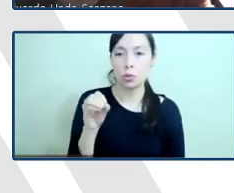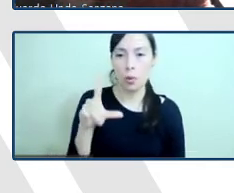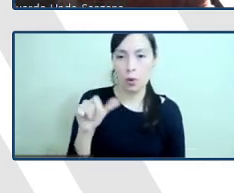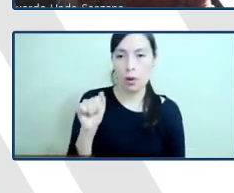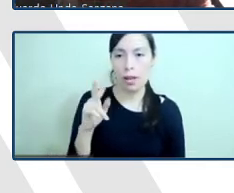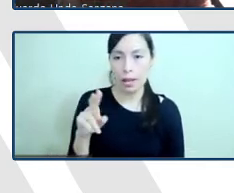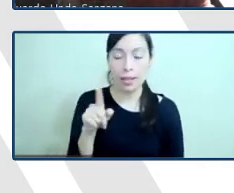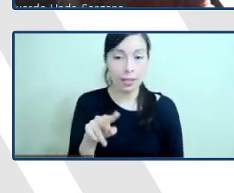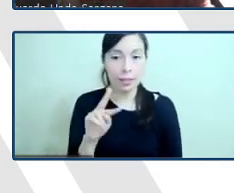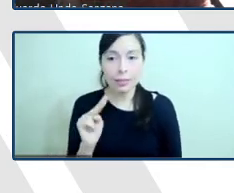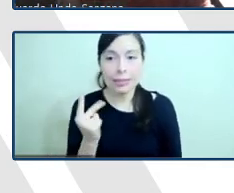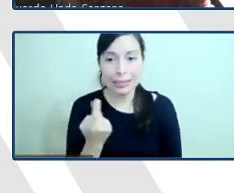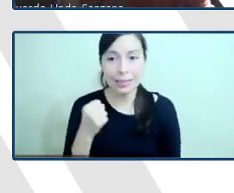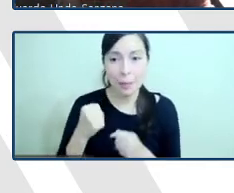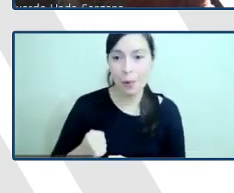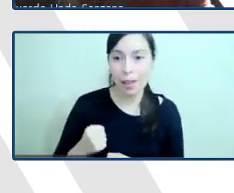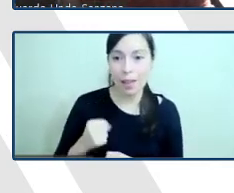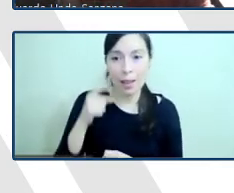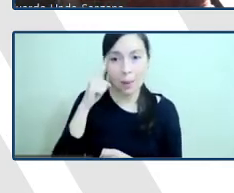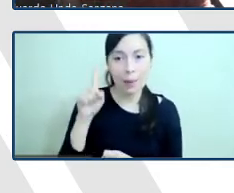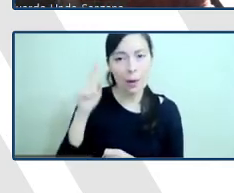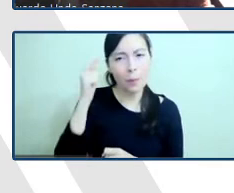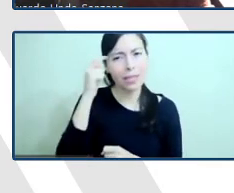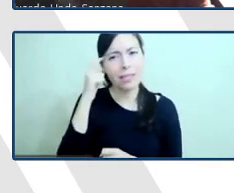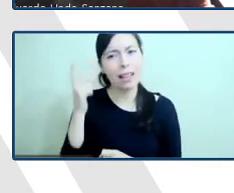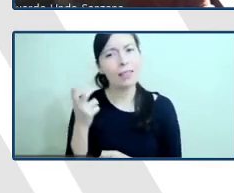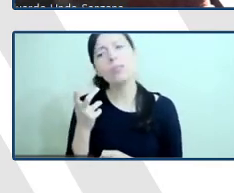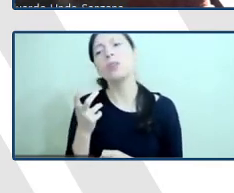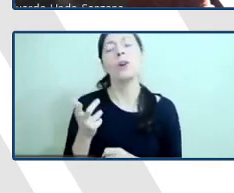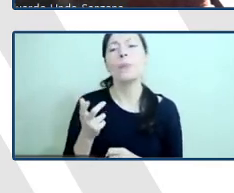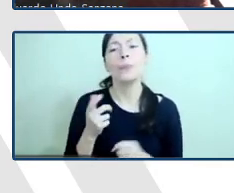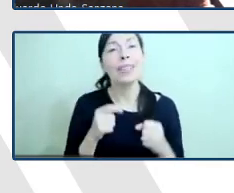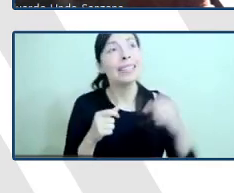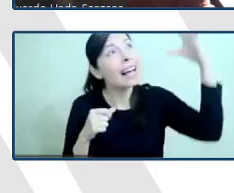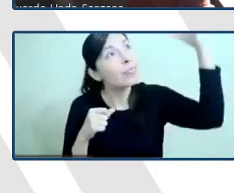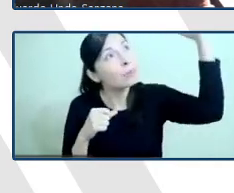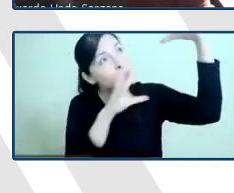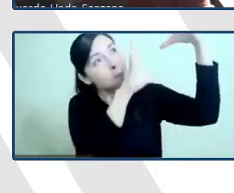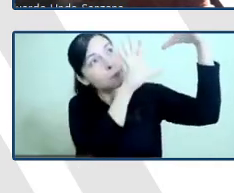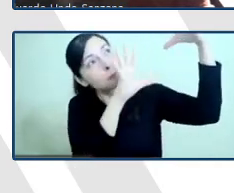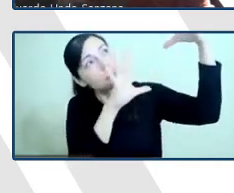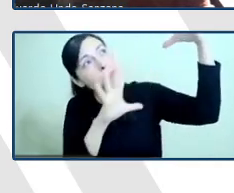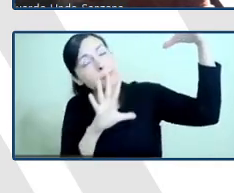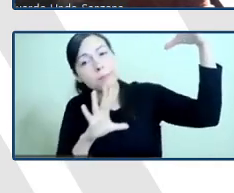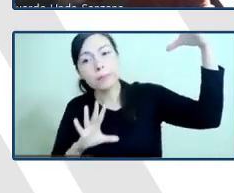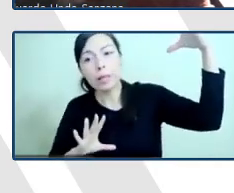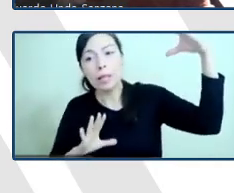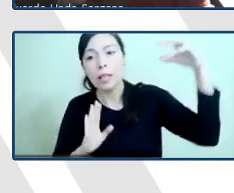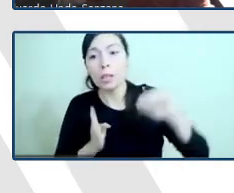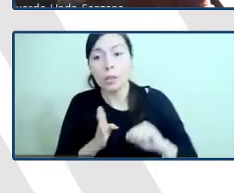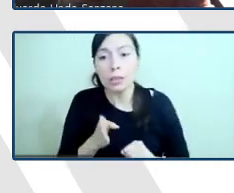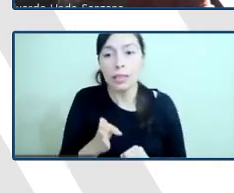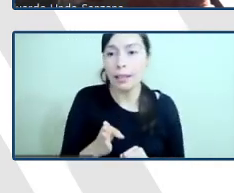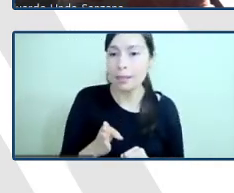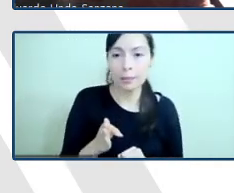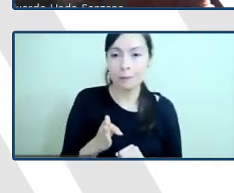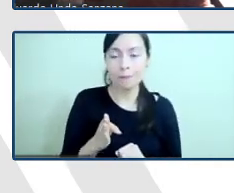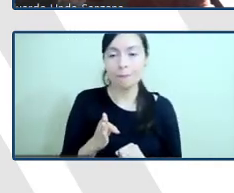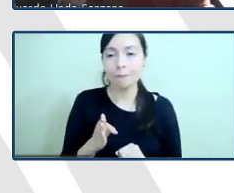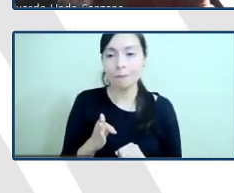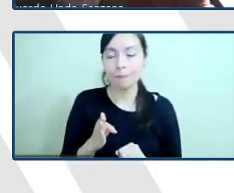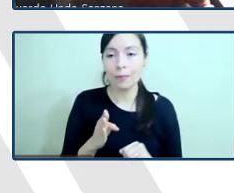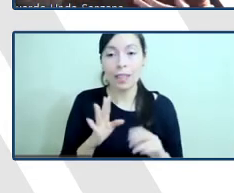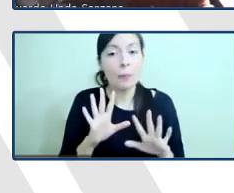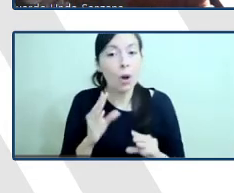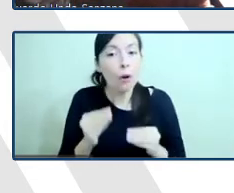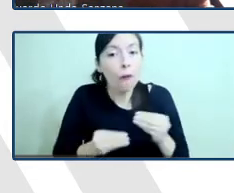y variar pensando en que esta radiación que viene del Sol pudiera no ser constante, es decir, que pudiera el Sol estar funcionando